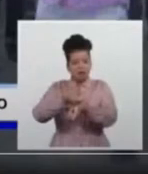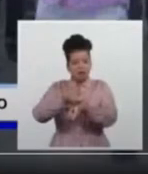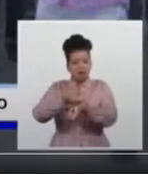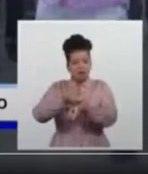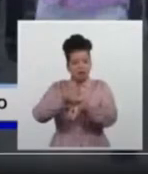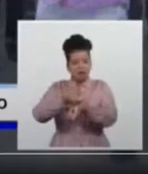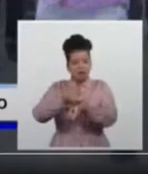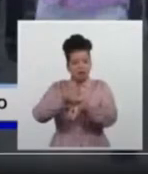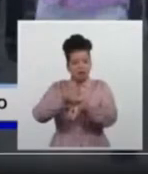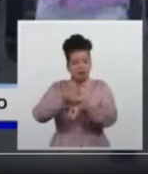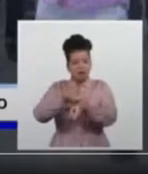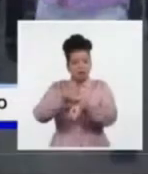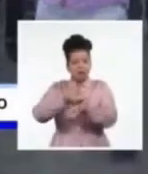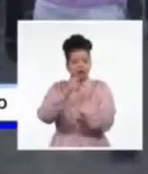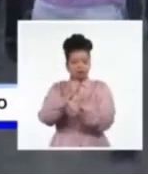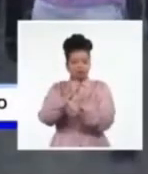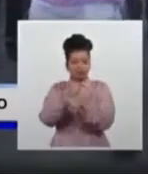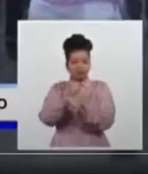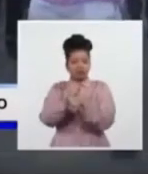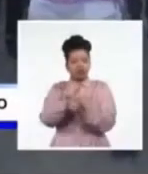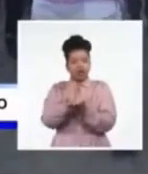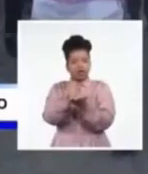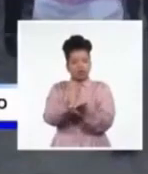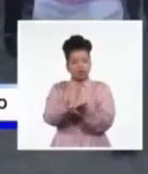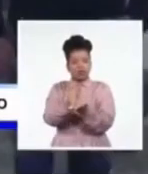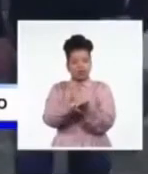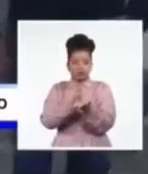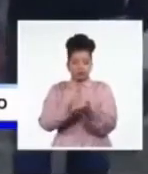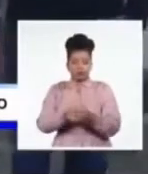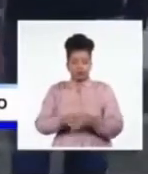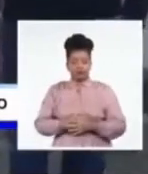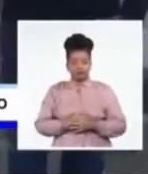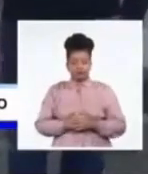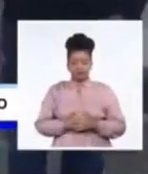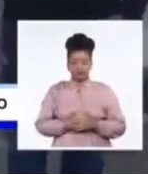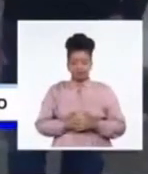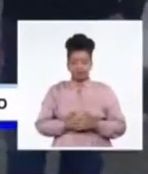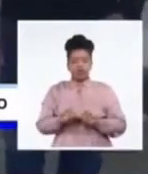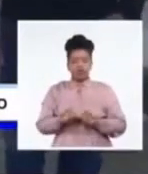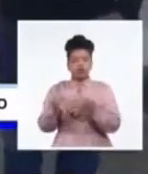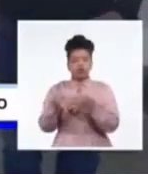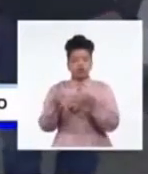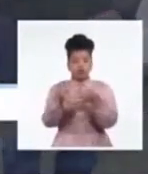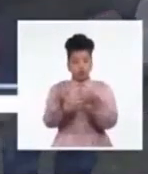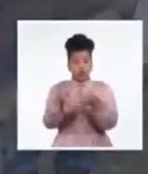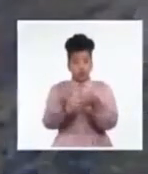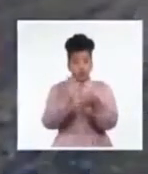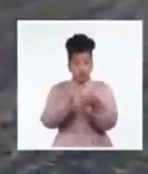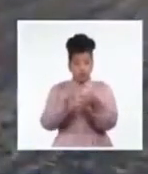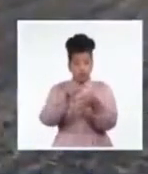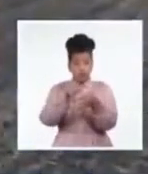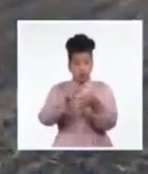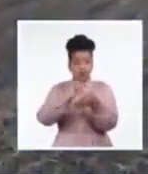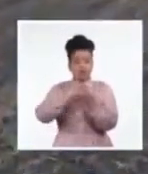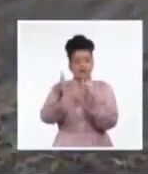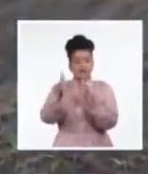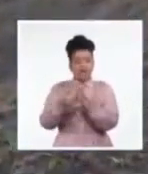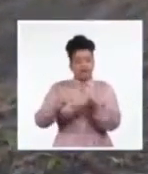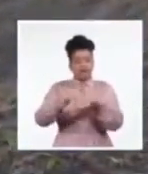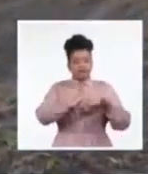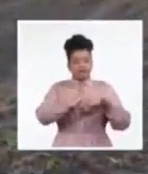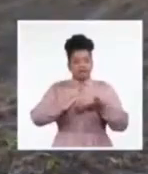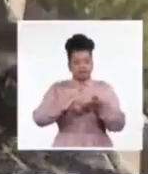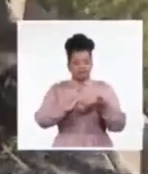Y menos orgánico, escuchemos. Tínima, el mayor del país. Este contingente 51, proyecto solidario del